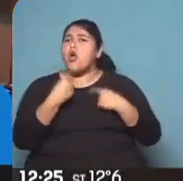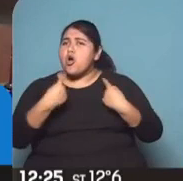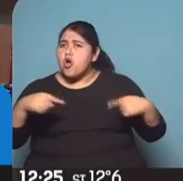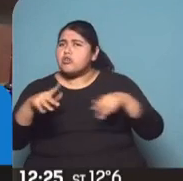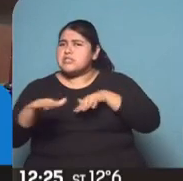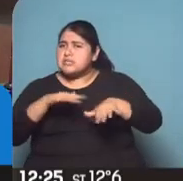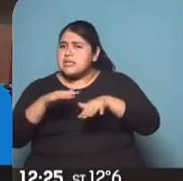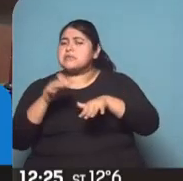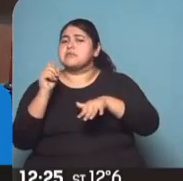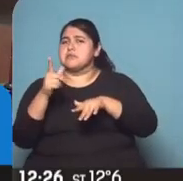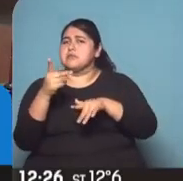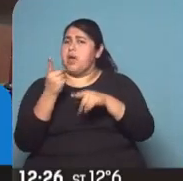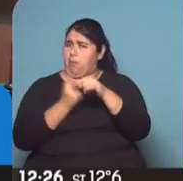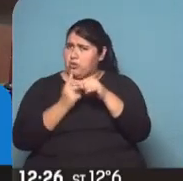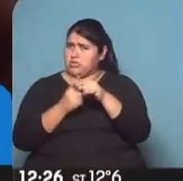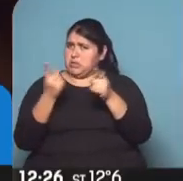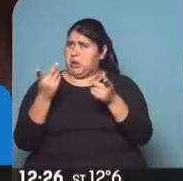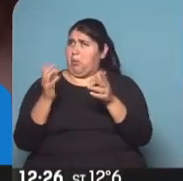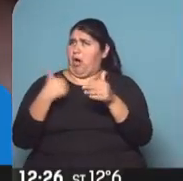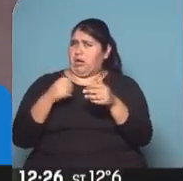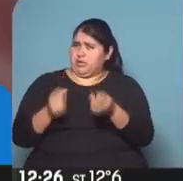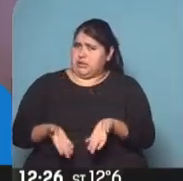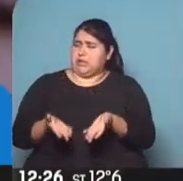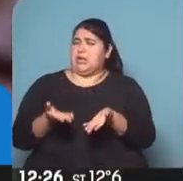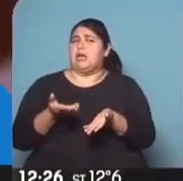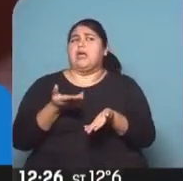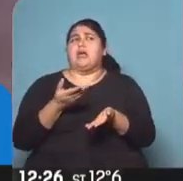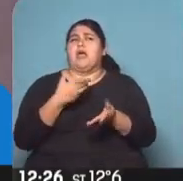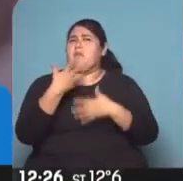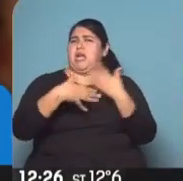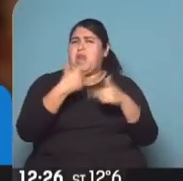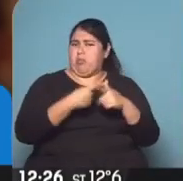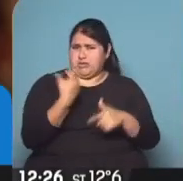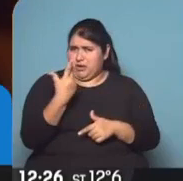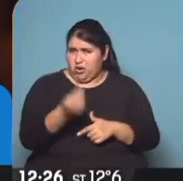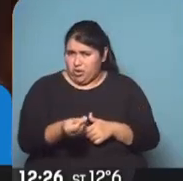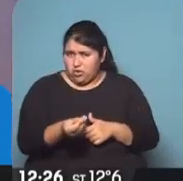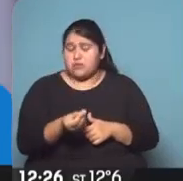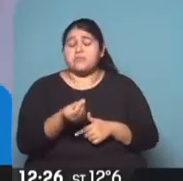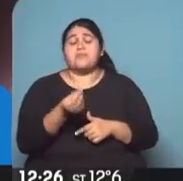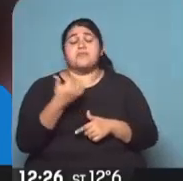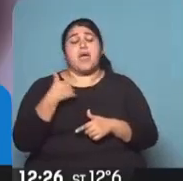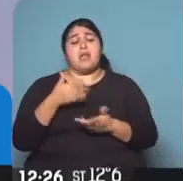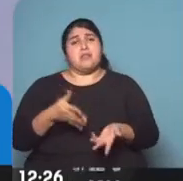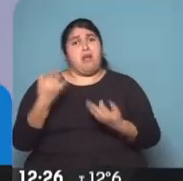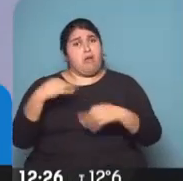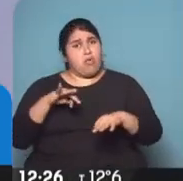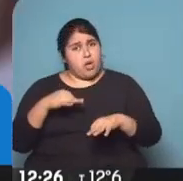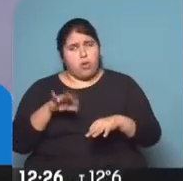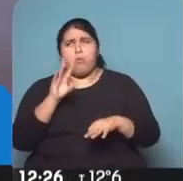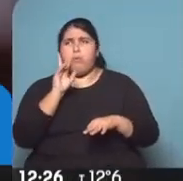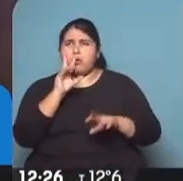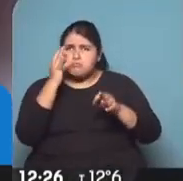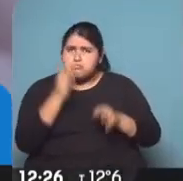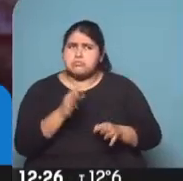politizar acá nosotros en estos temas creo que la argentina debe llevar una posición de estado una posición de uniforme